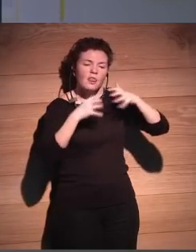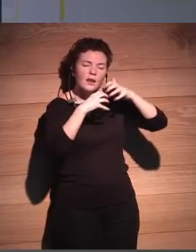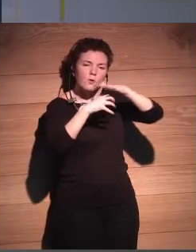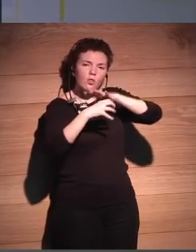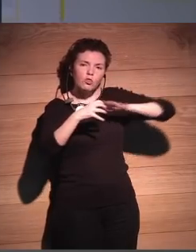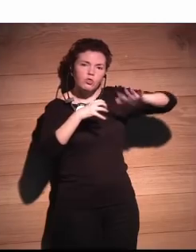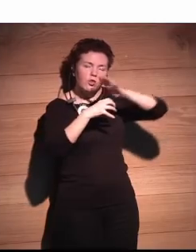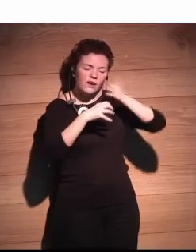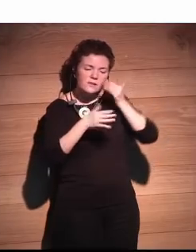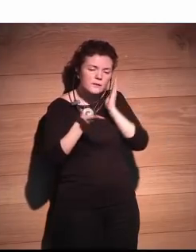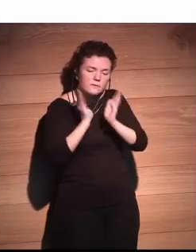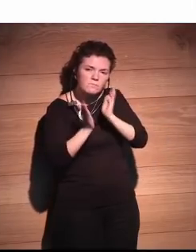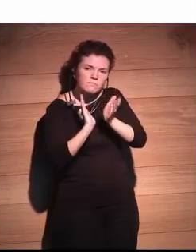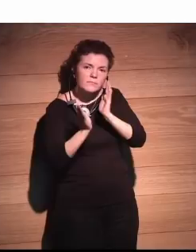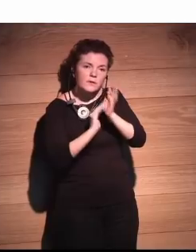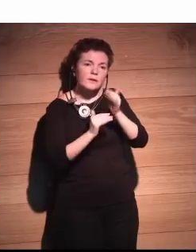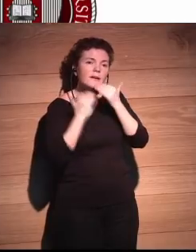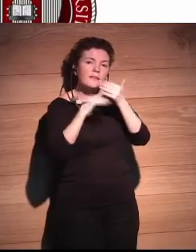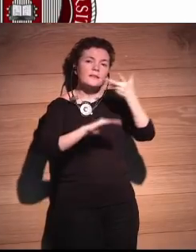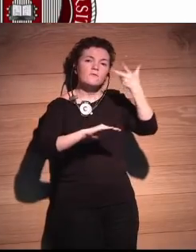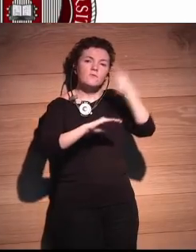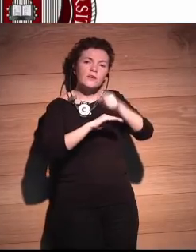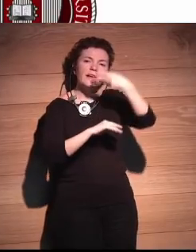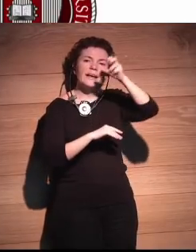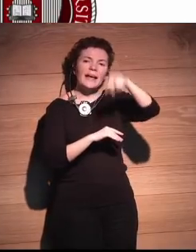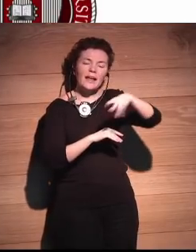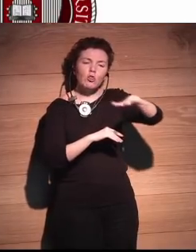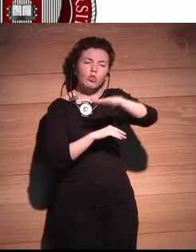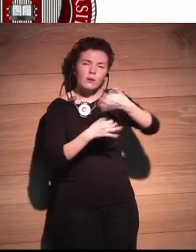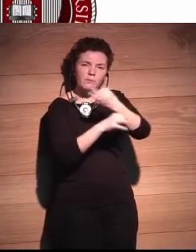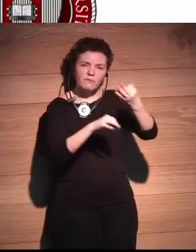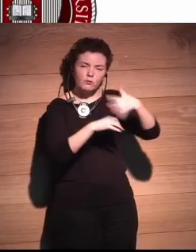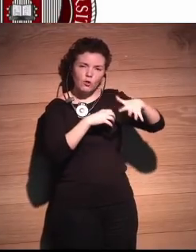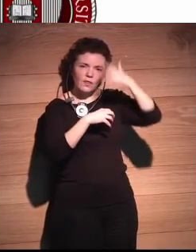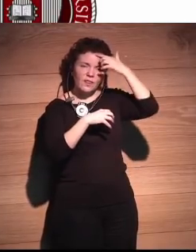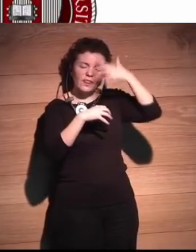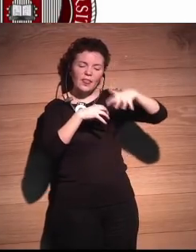cerebro al insertar el gen en la parte adecuada del cerebro.